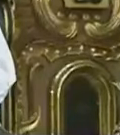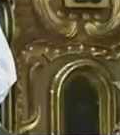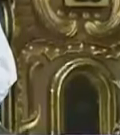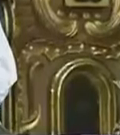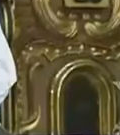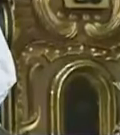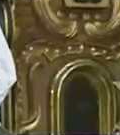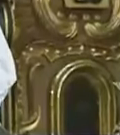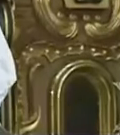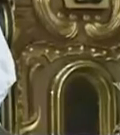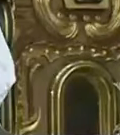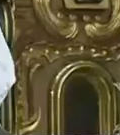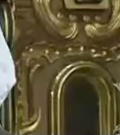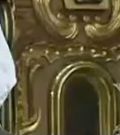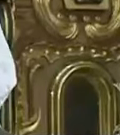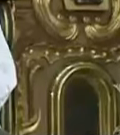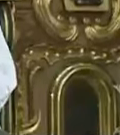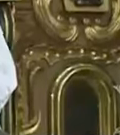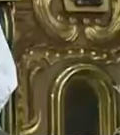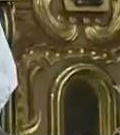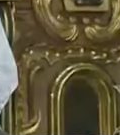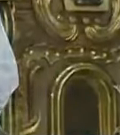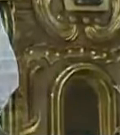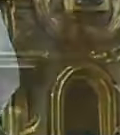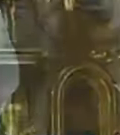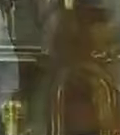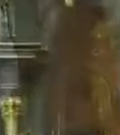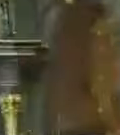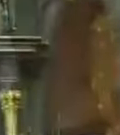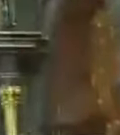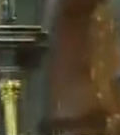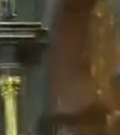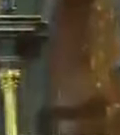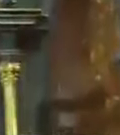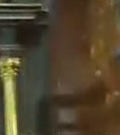bajo el signo del amor y la